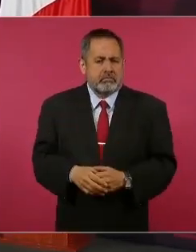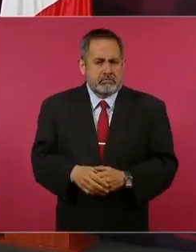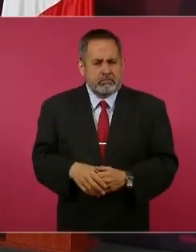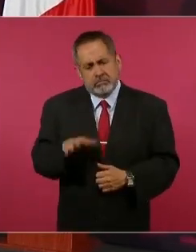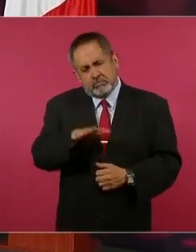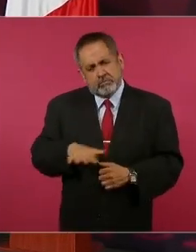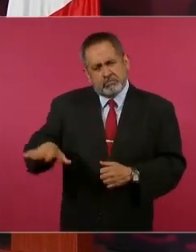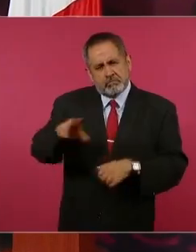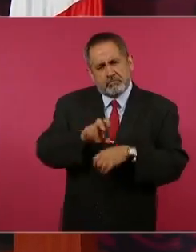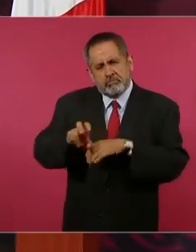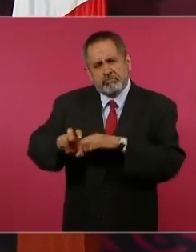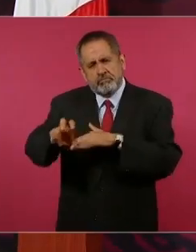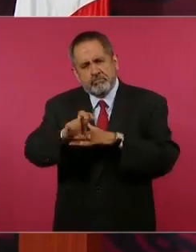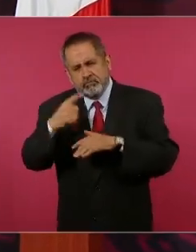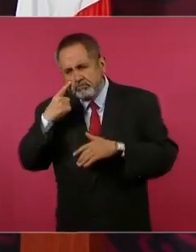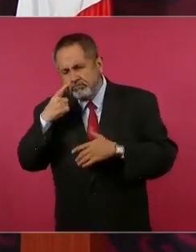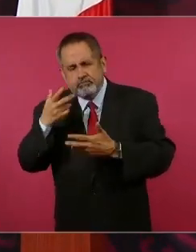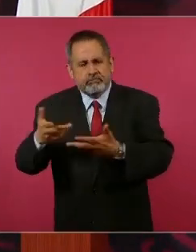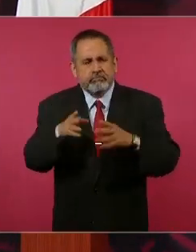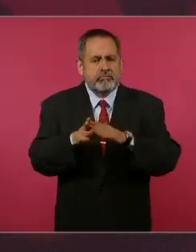Sí. Vamos a hacer todo.